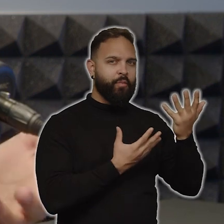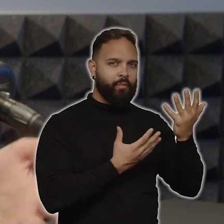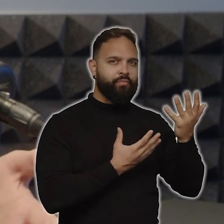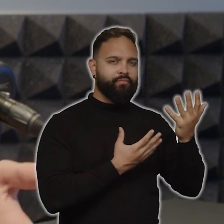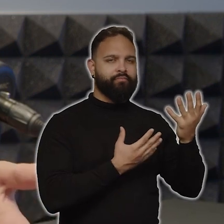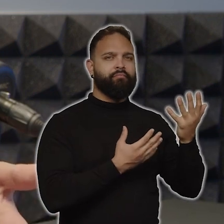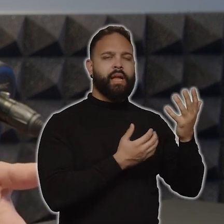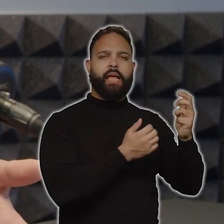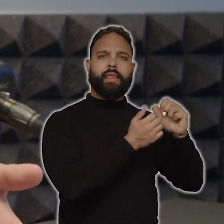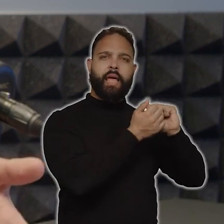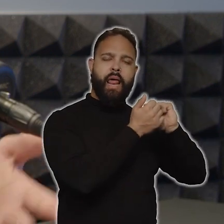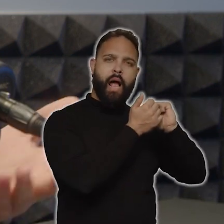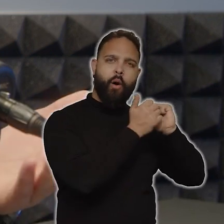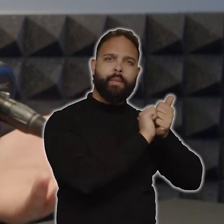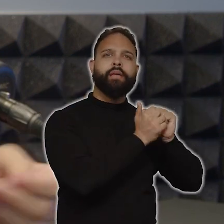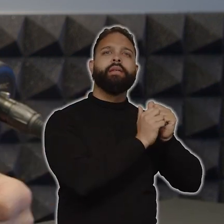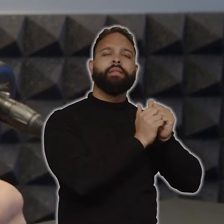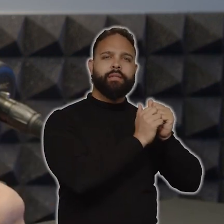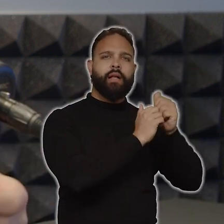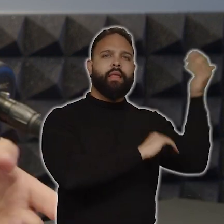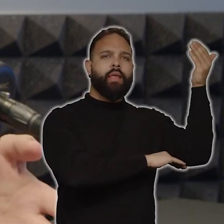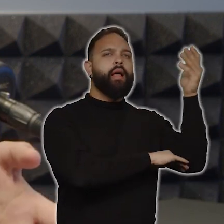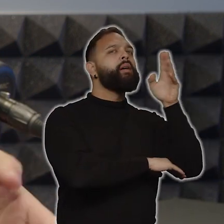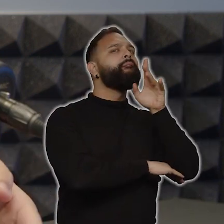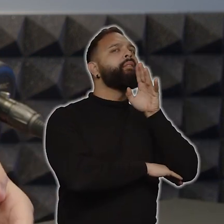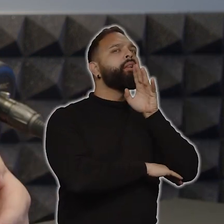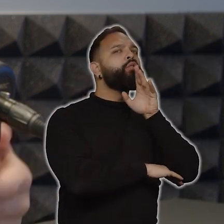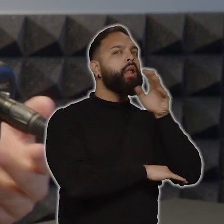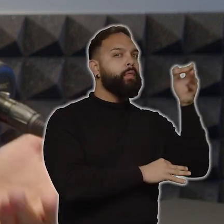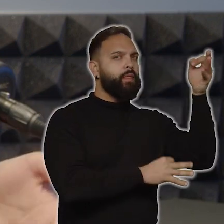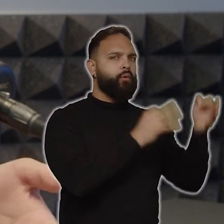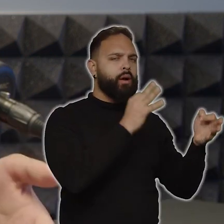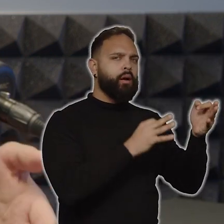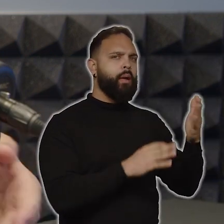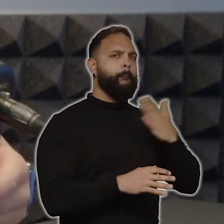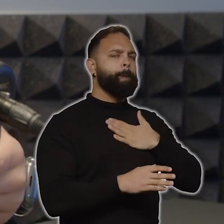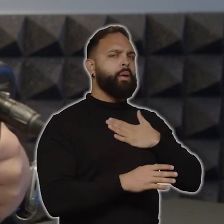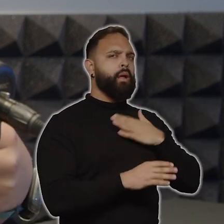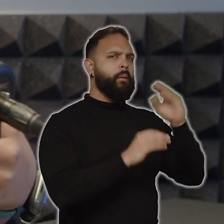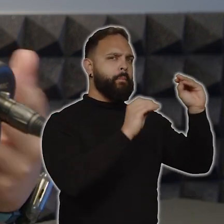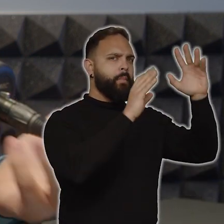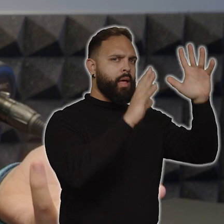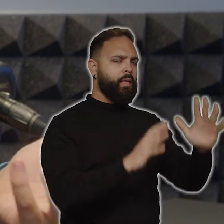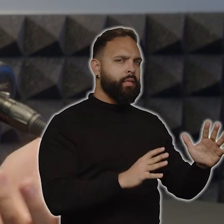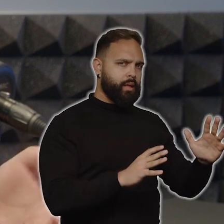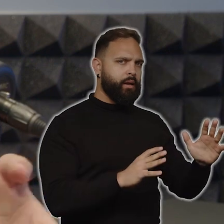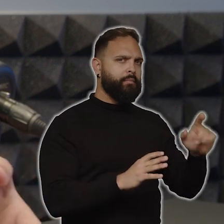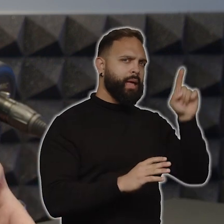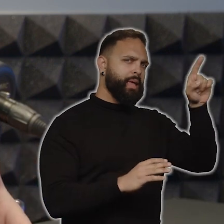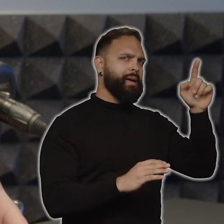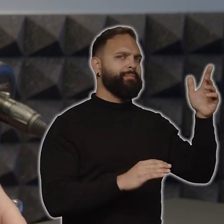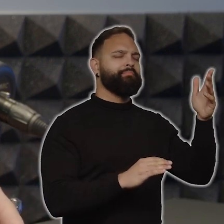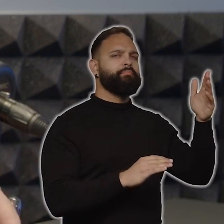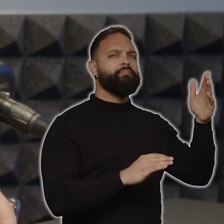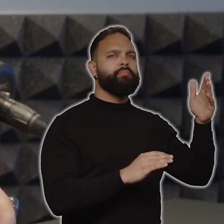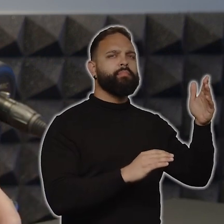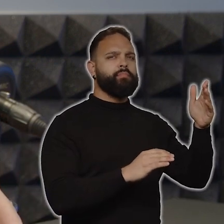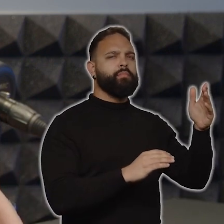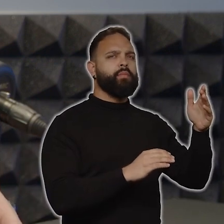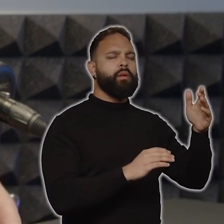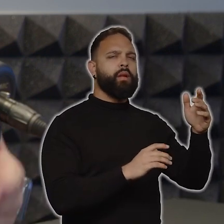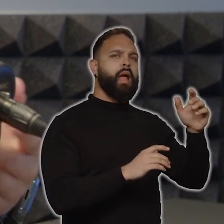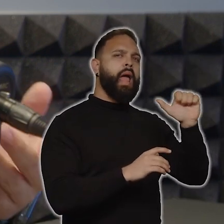de la convocatoria del Poder Judicial de la oratoria por mi maestra, porque la maestra envió al grupo